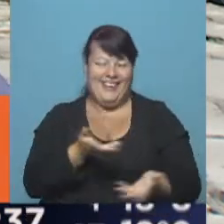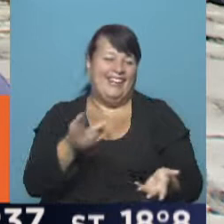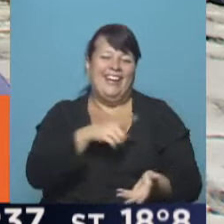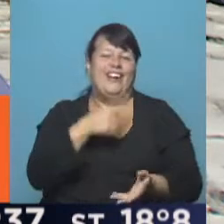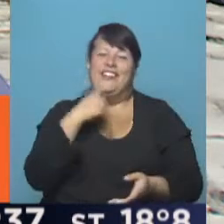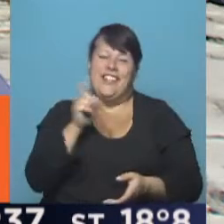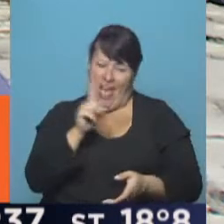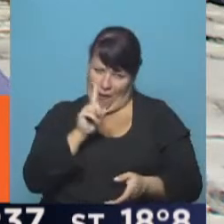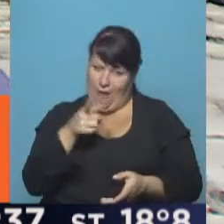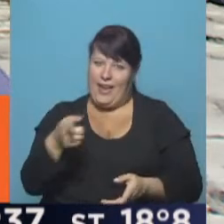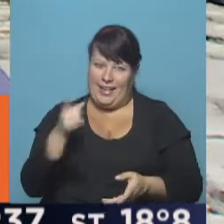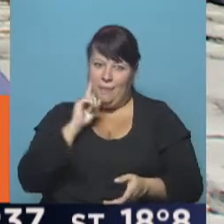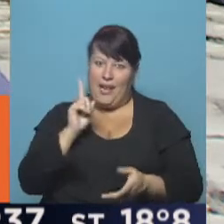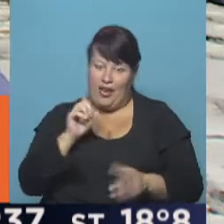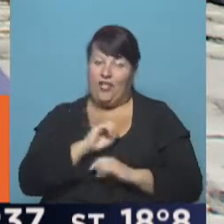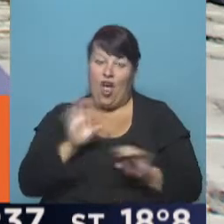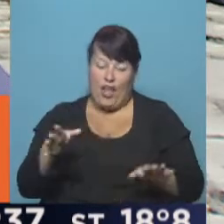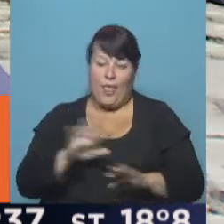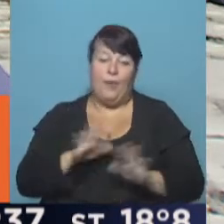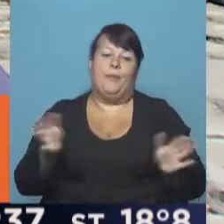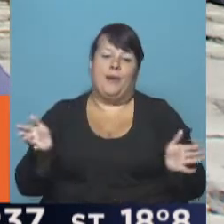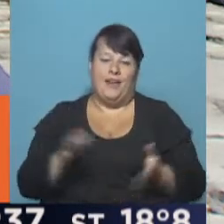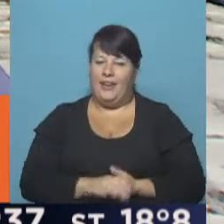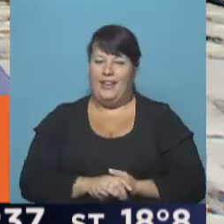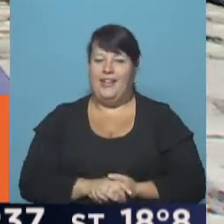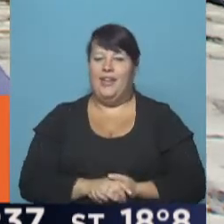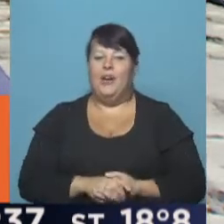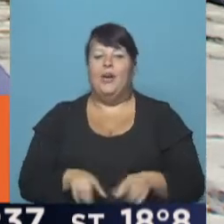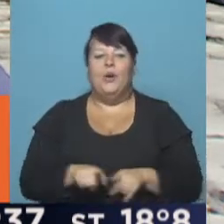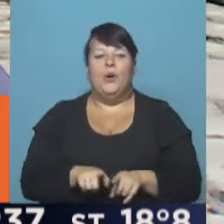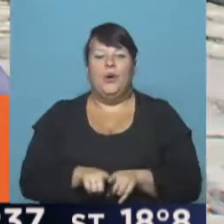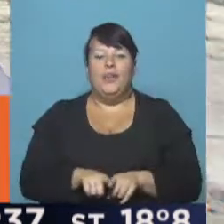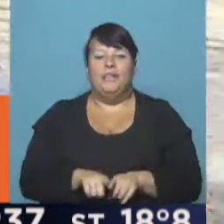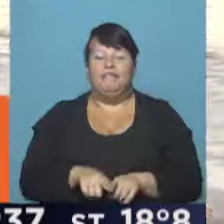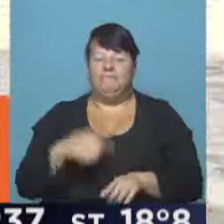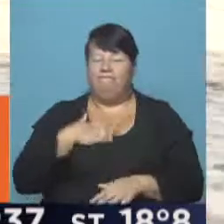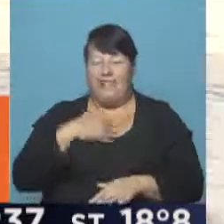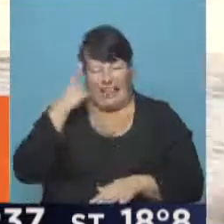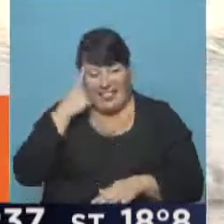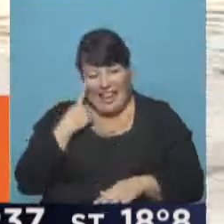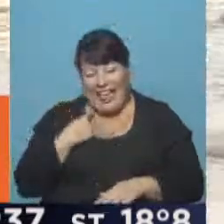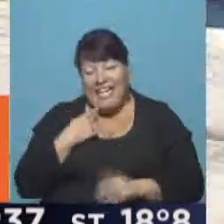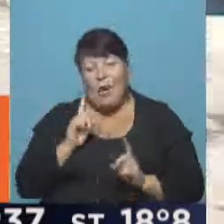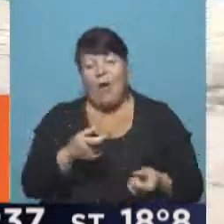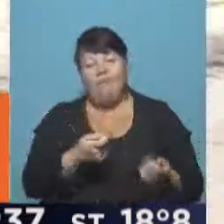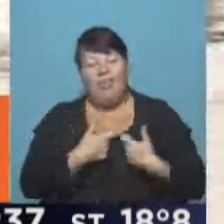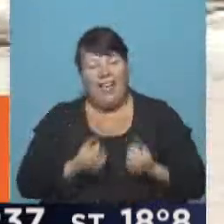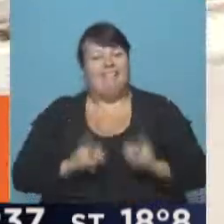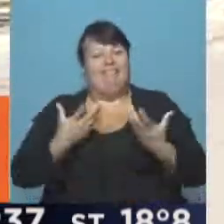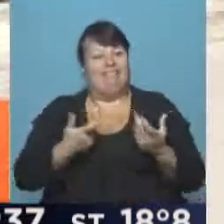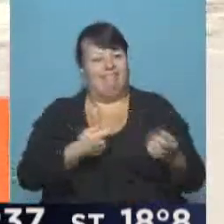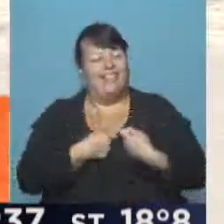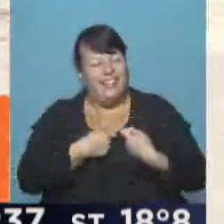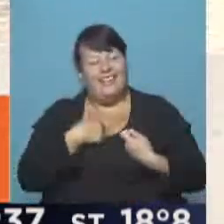daba cuenta quizá lo que habíamos vivido. Fue algo que en mi tristeza, me levantó, me